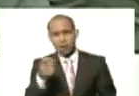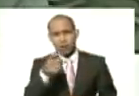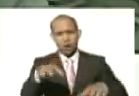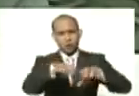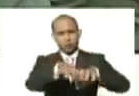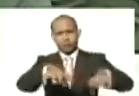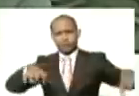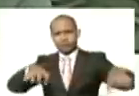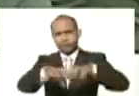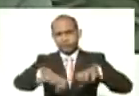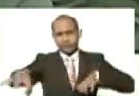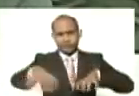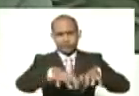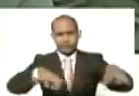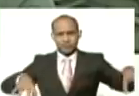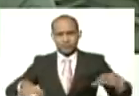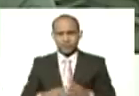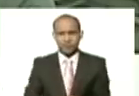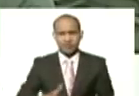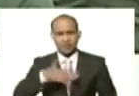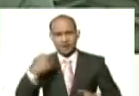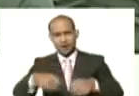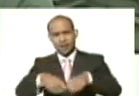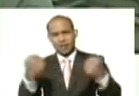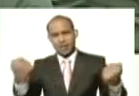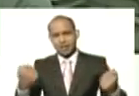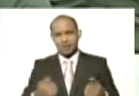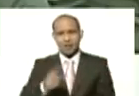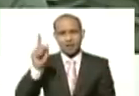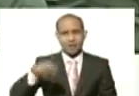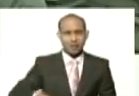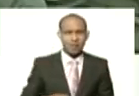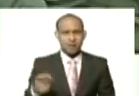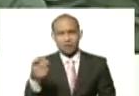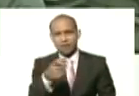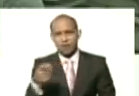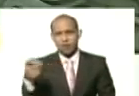dividir, buscando fracturar y además buscando